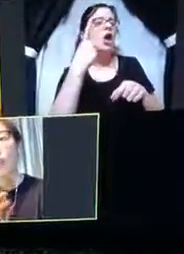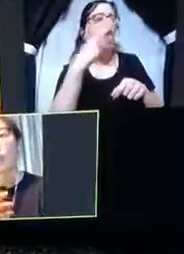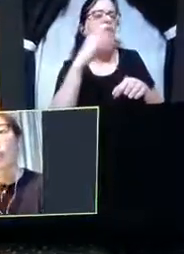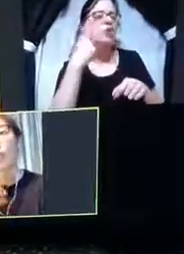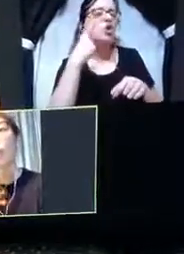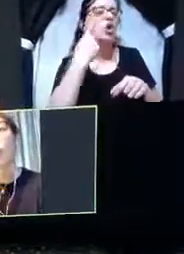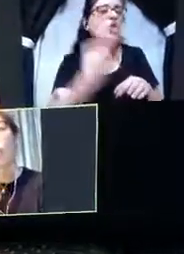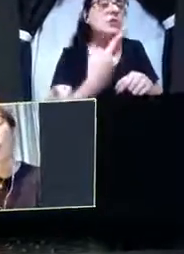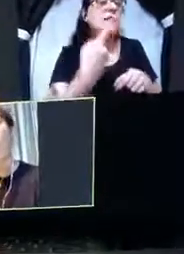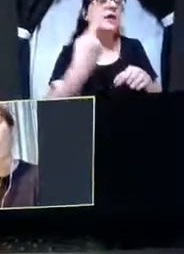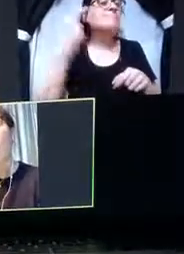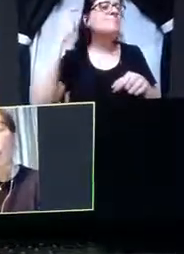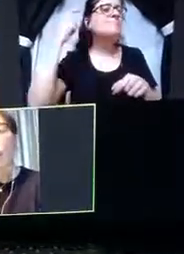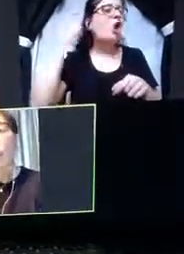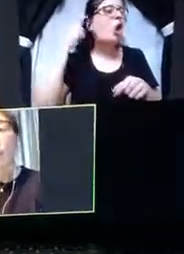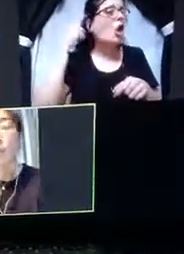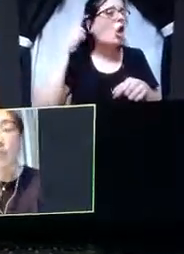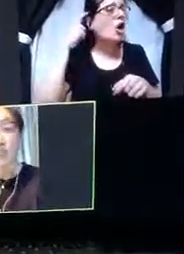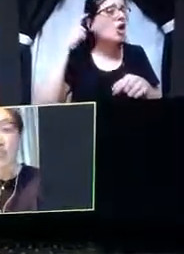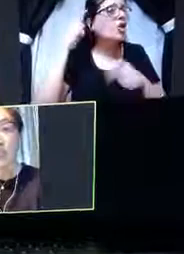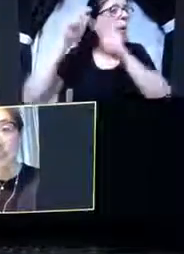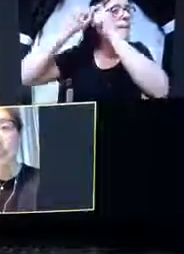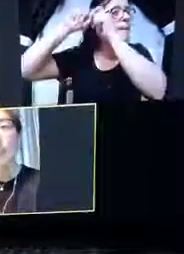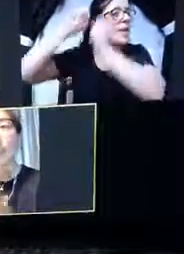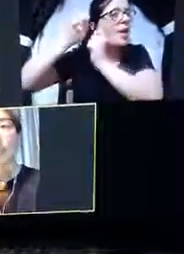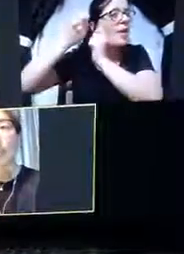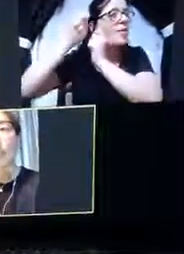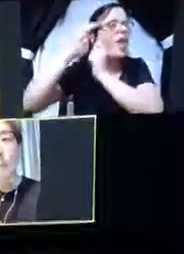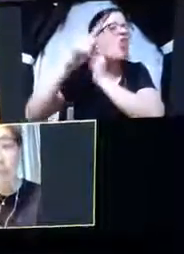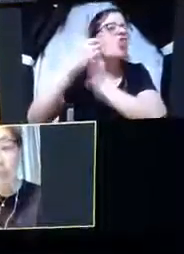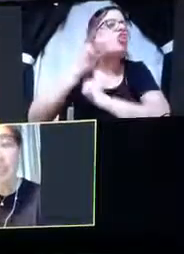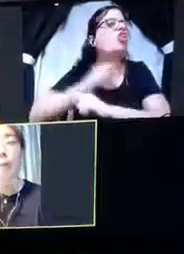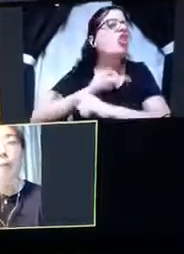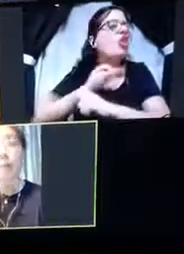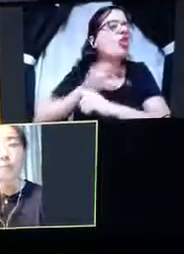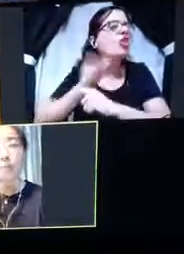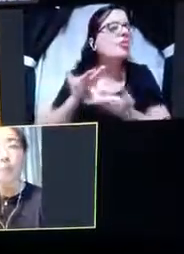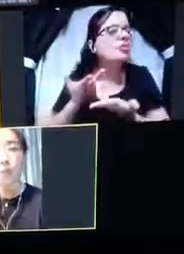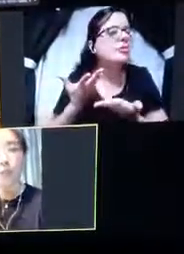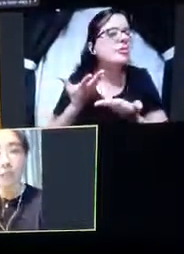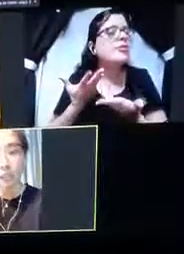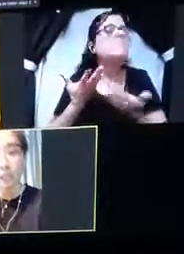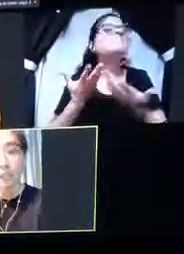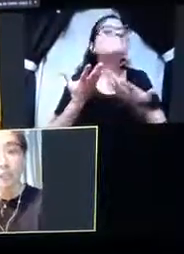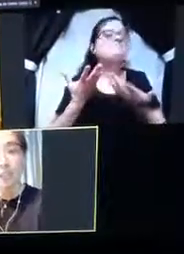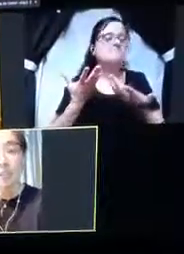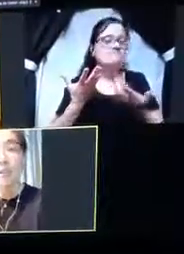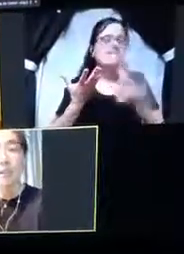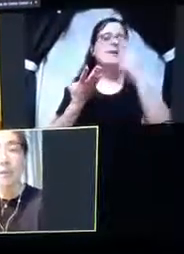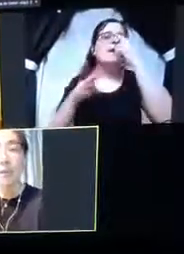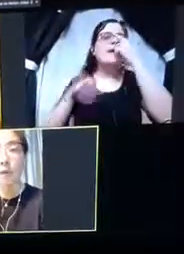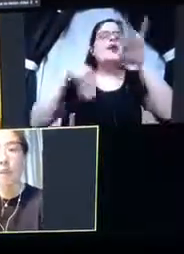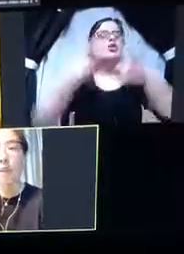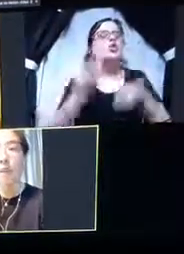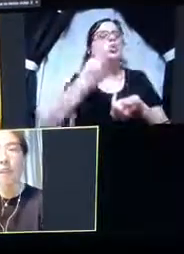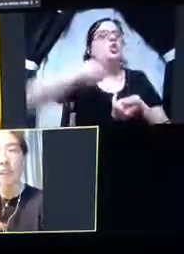lesión consecuentemente trae una dificultad que puede ser dentro de las praxias motoras generales, quiere